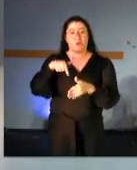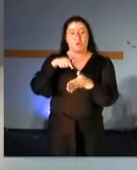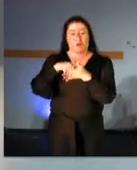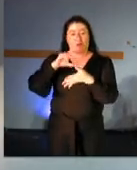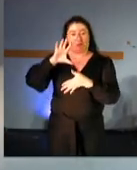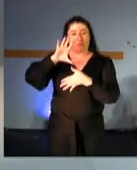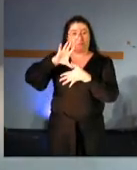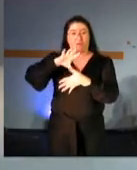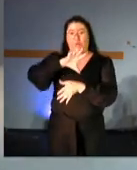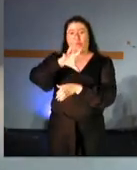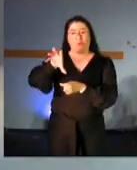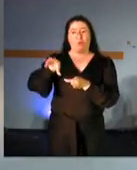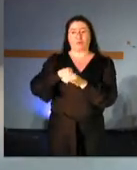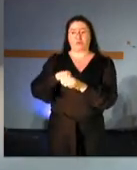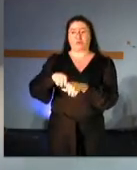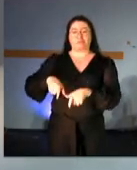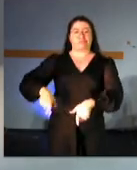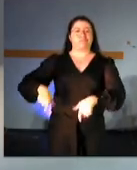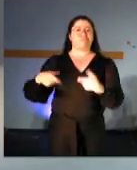América.